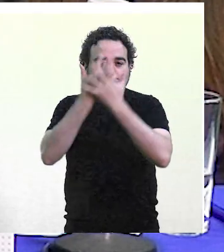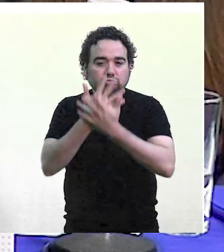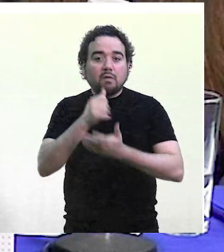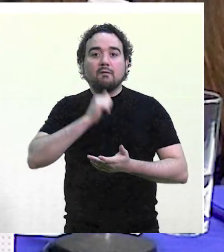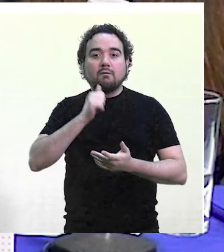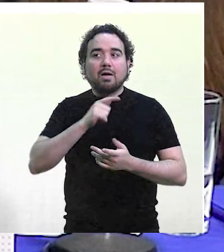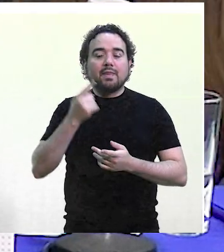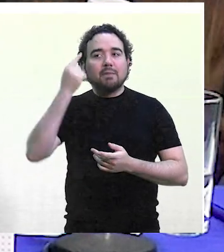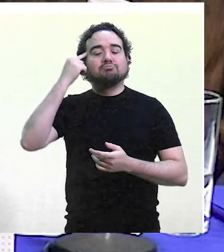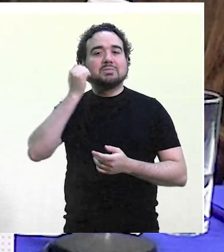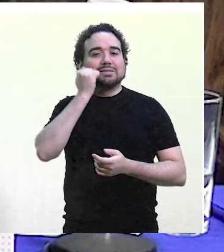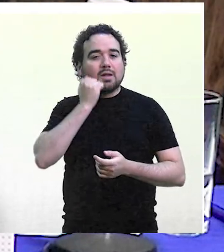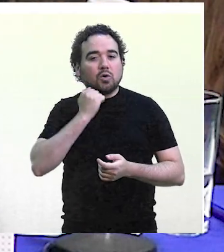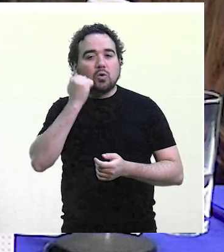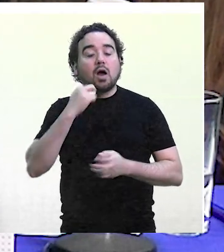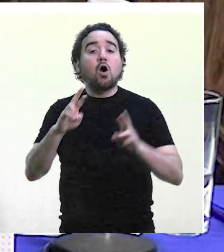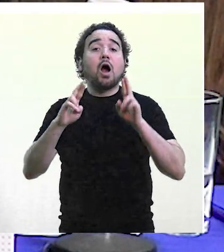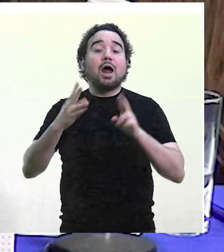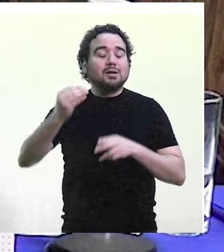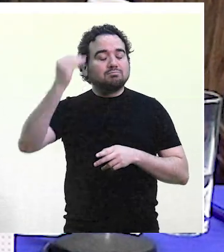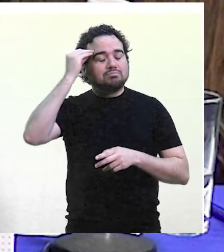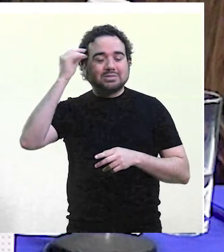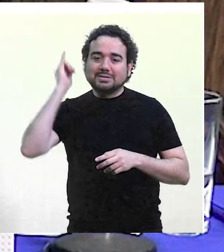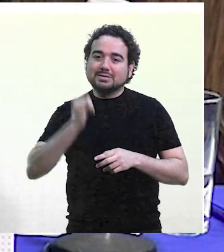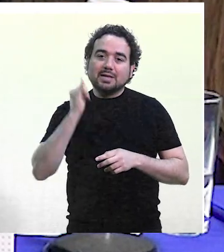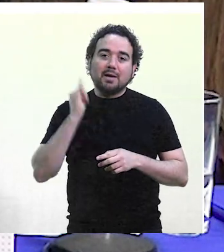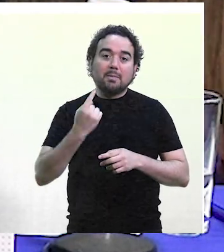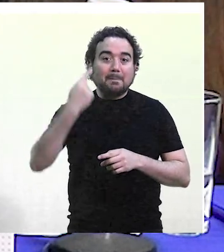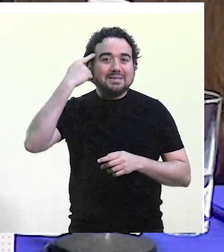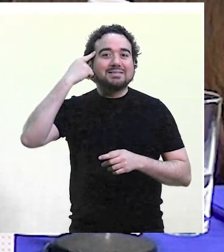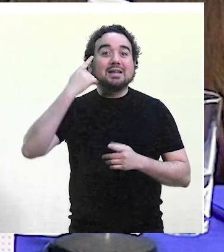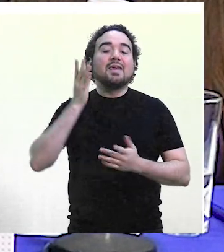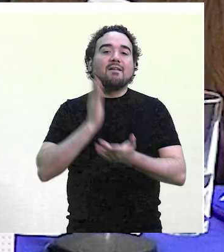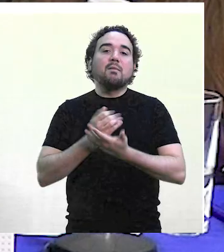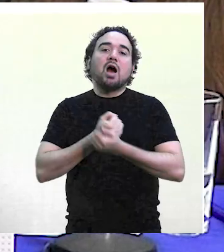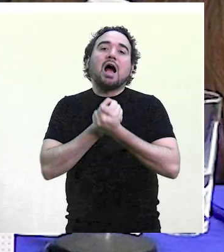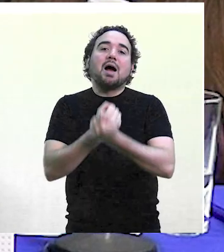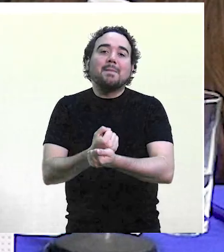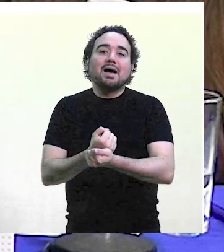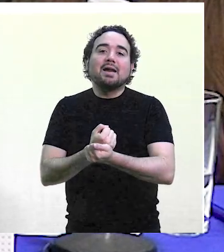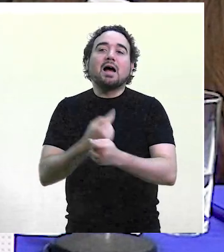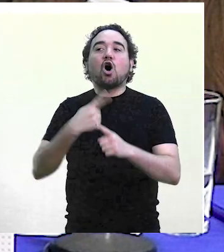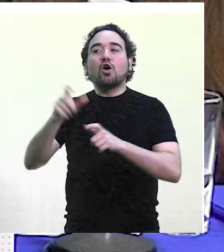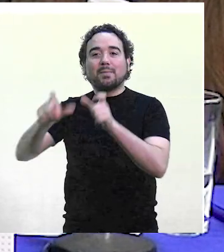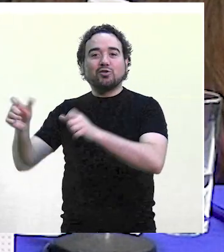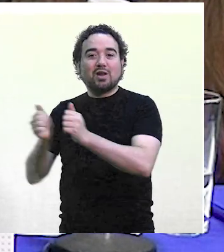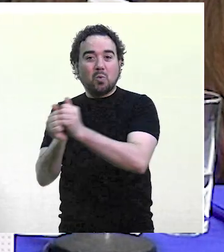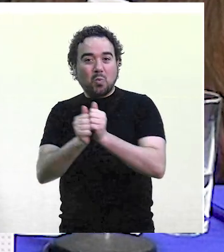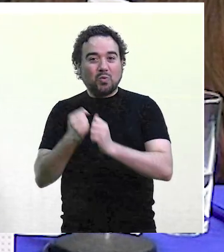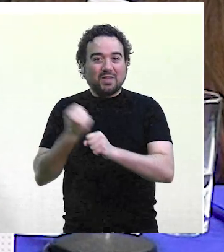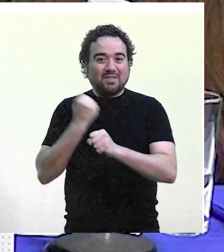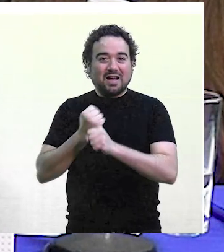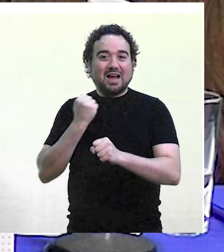nos nubla un poco y creo que no podemos escatimar en la ternura. Ojalá que no nos olvidemos de ello y siempre considerar que tenemos que amar